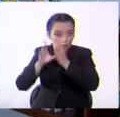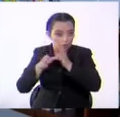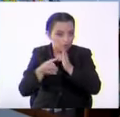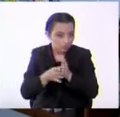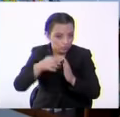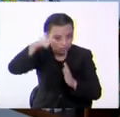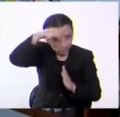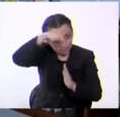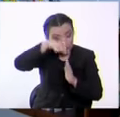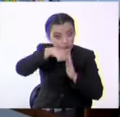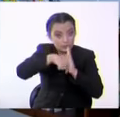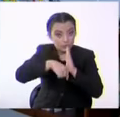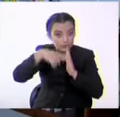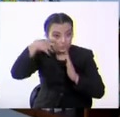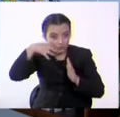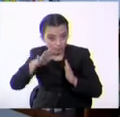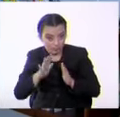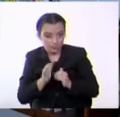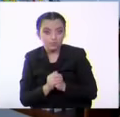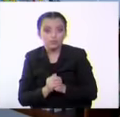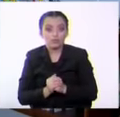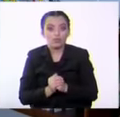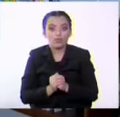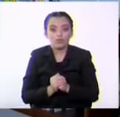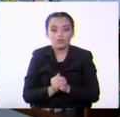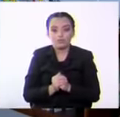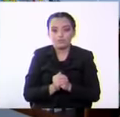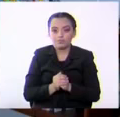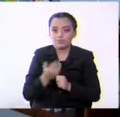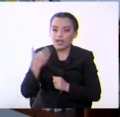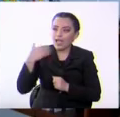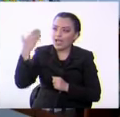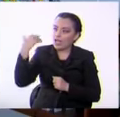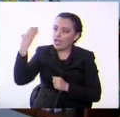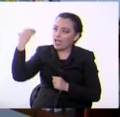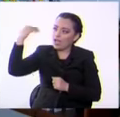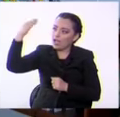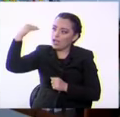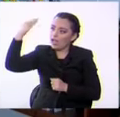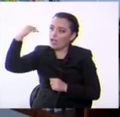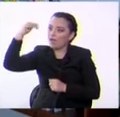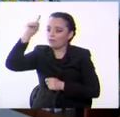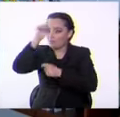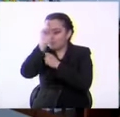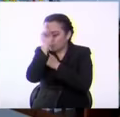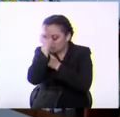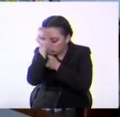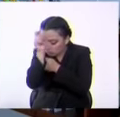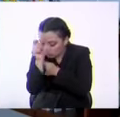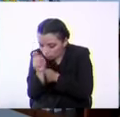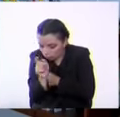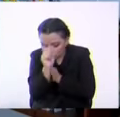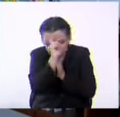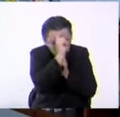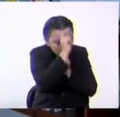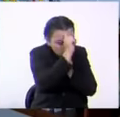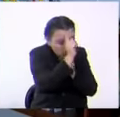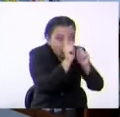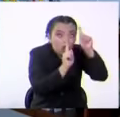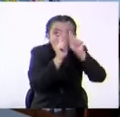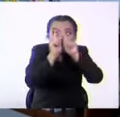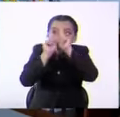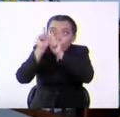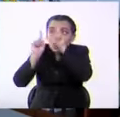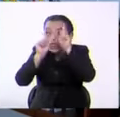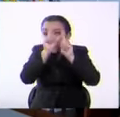ejemplo, nuestros antepasados rendían, por ejemplo, mucho tributo a las deidades, por ejemplo, de la lluvia